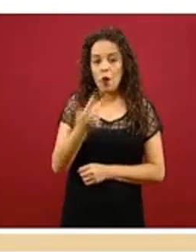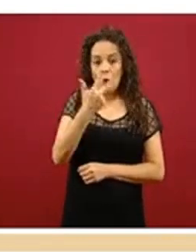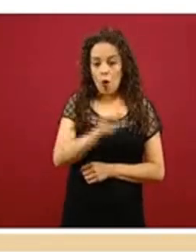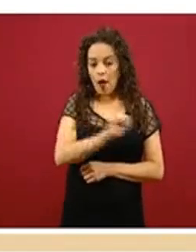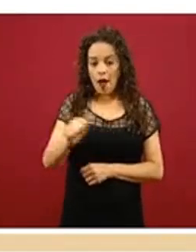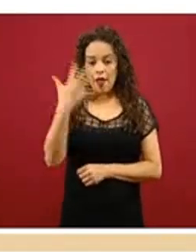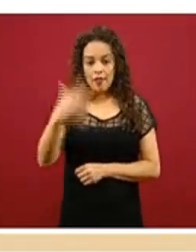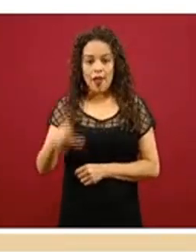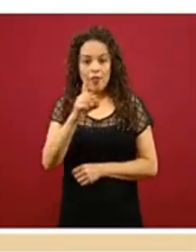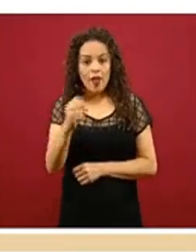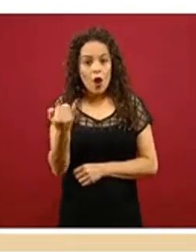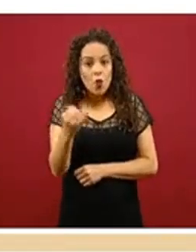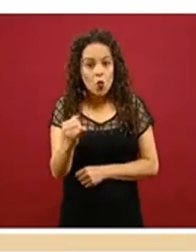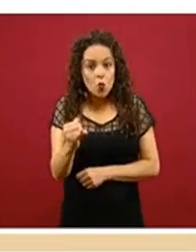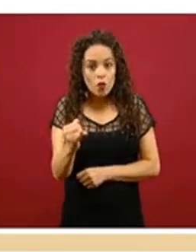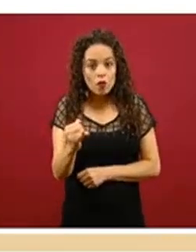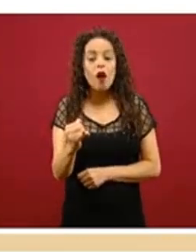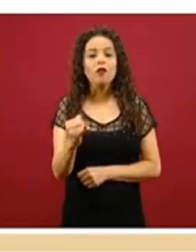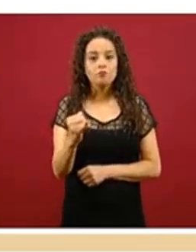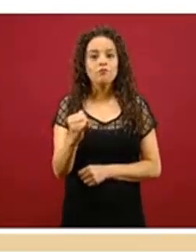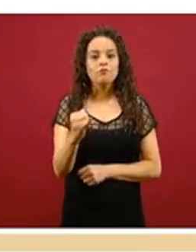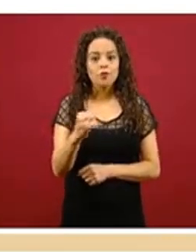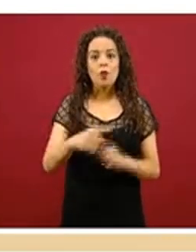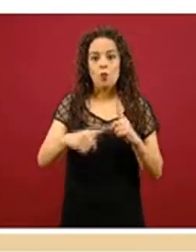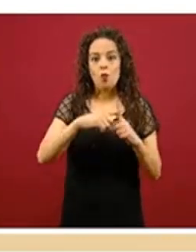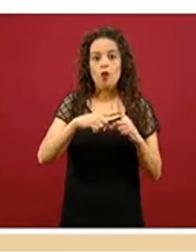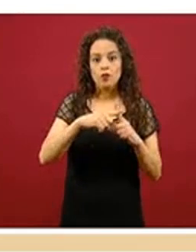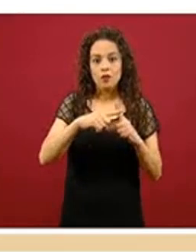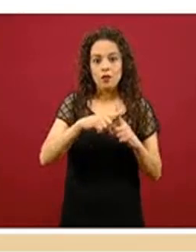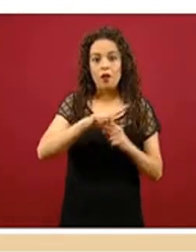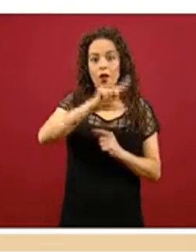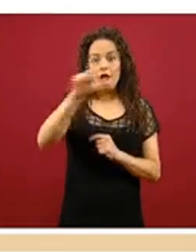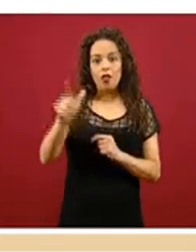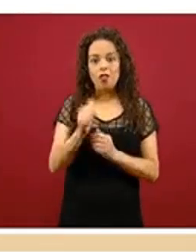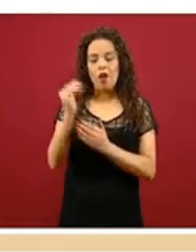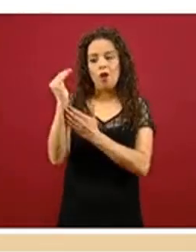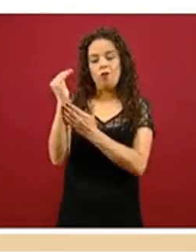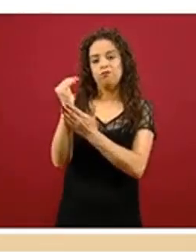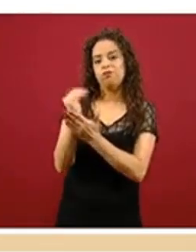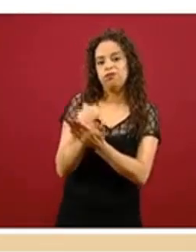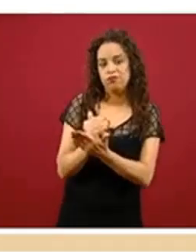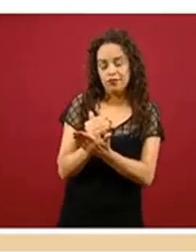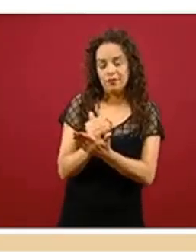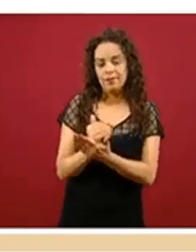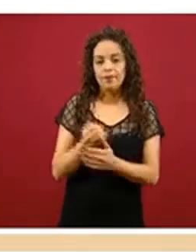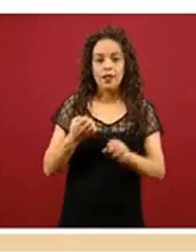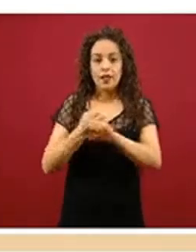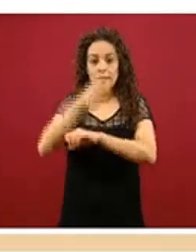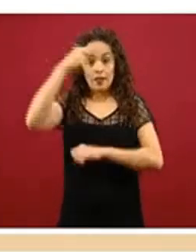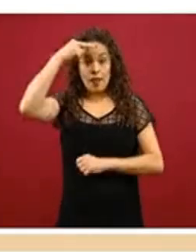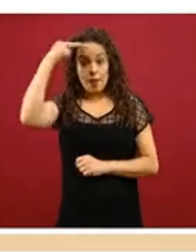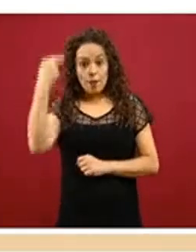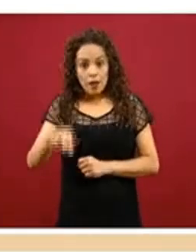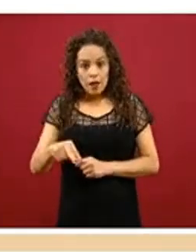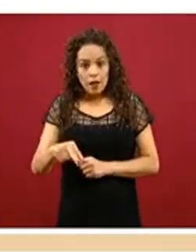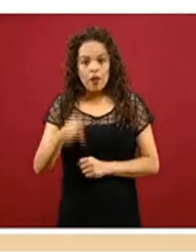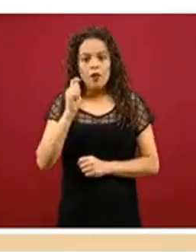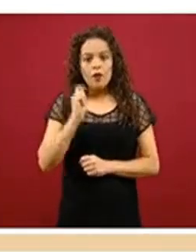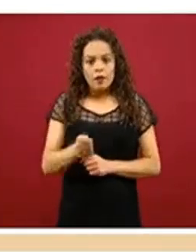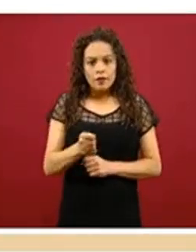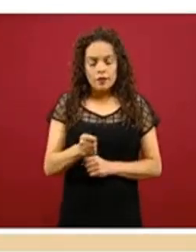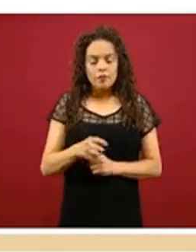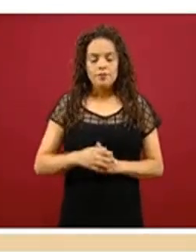junio inclusive tuvieron un movimiento positivo, pero luego volvieron a descender. El Estado de México se ha mantenido